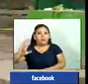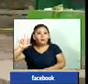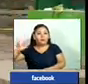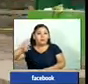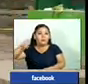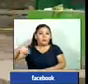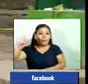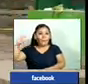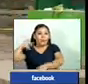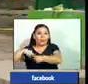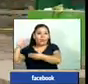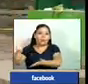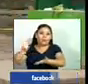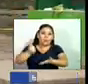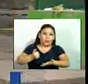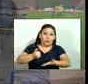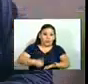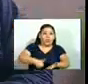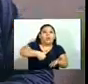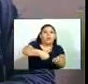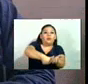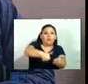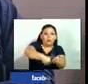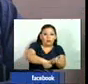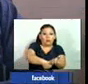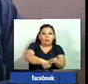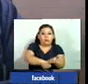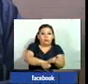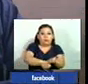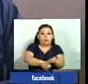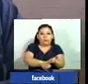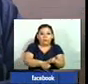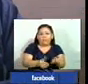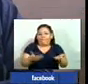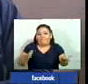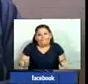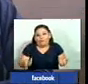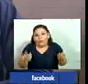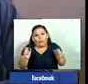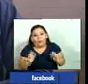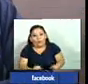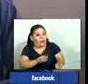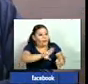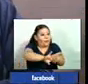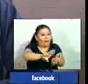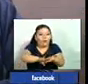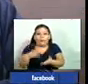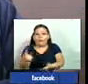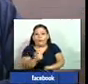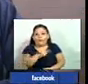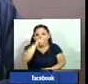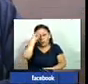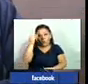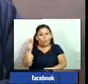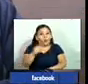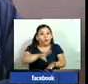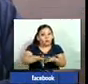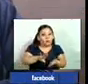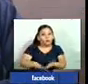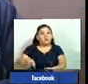FODES por lo tanto en las alcaldías grandes nosotros no nos sirve para poder pagar salarios porque solo los salarios son de